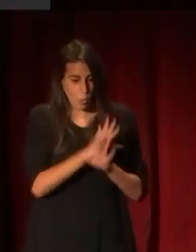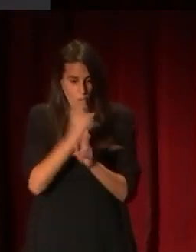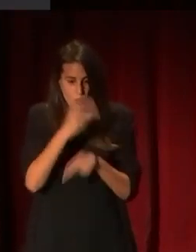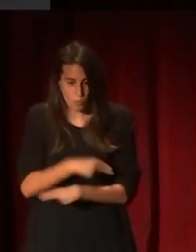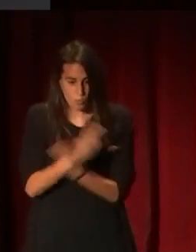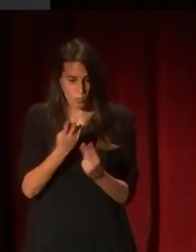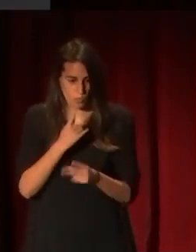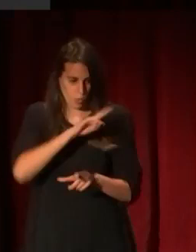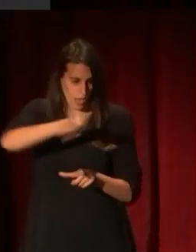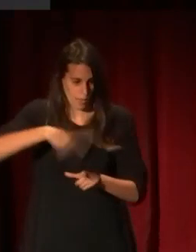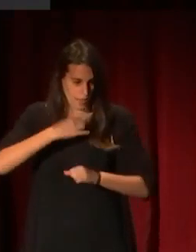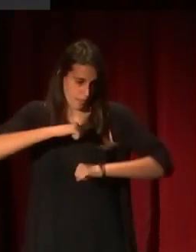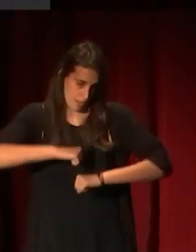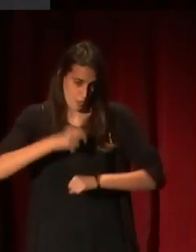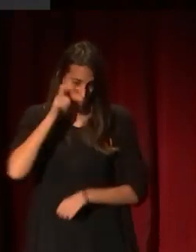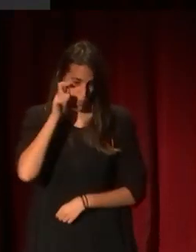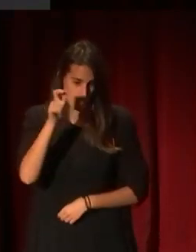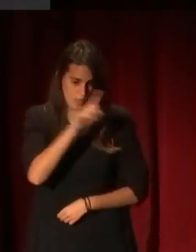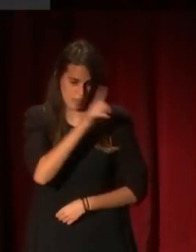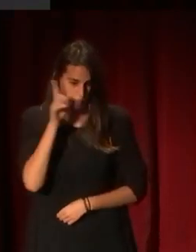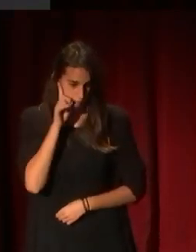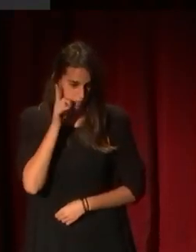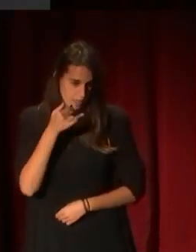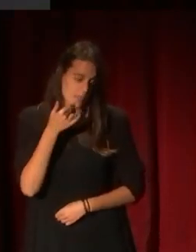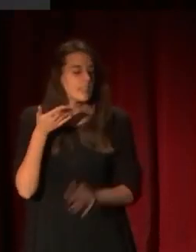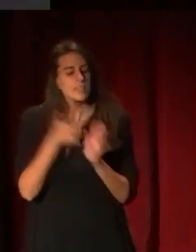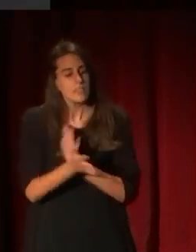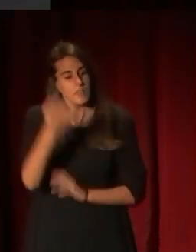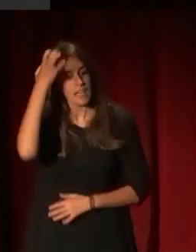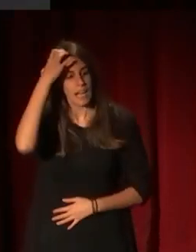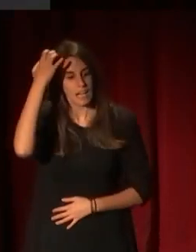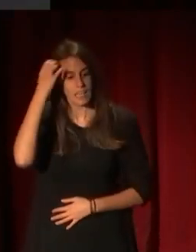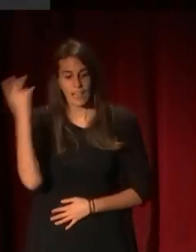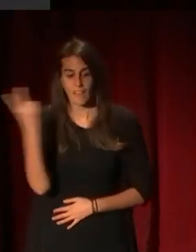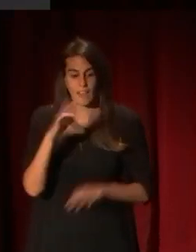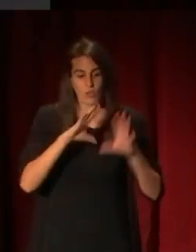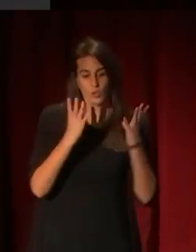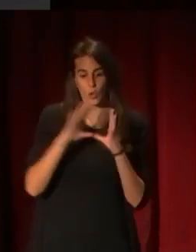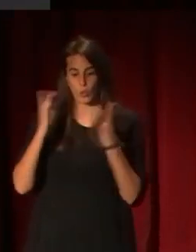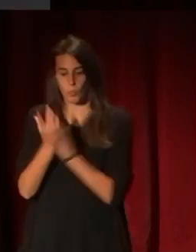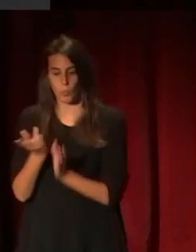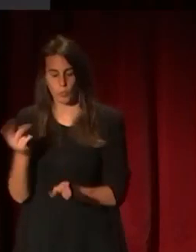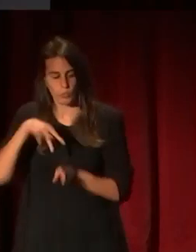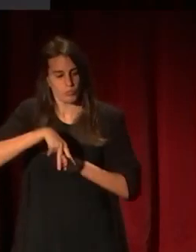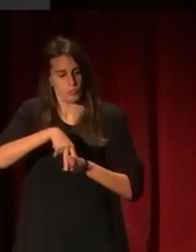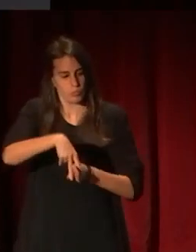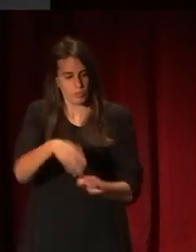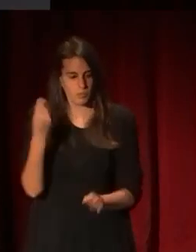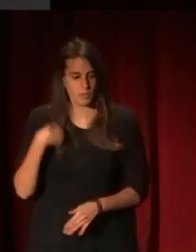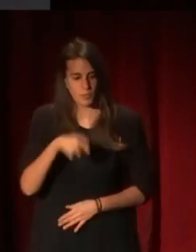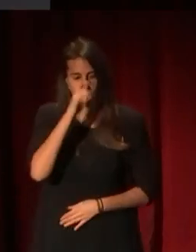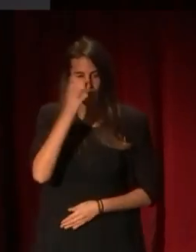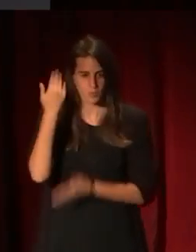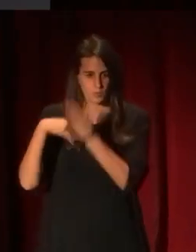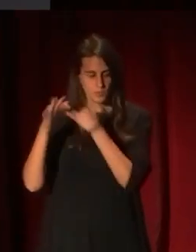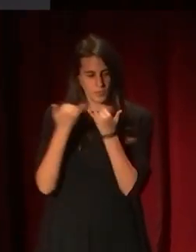en la plaza mayor de esta villa anfiteatro digno de que el monarca de los dos mundos resucitase en ella la memoria de las fiestas